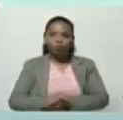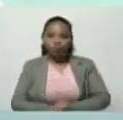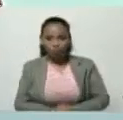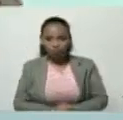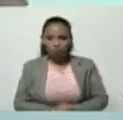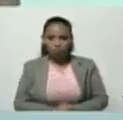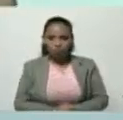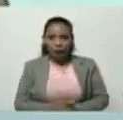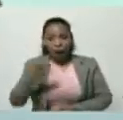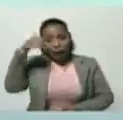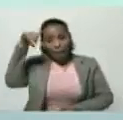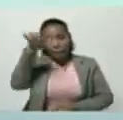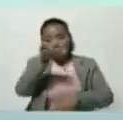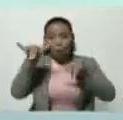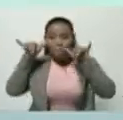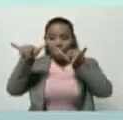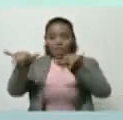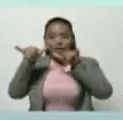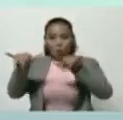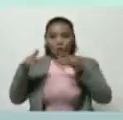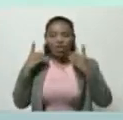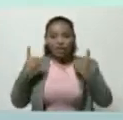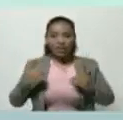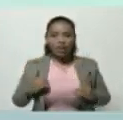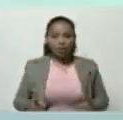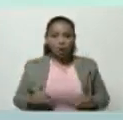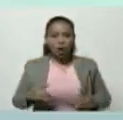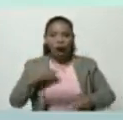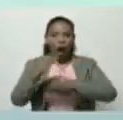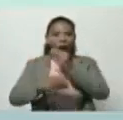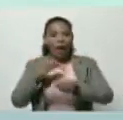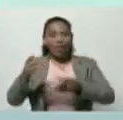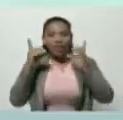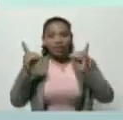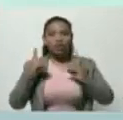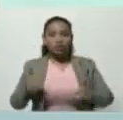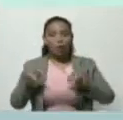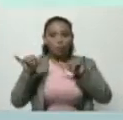Que el pueblo sea el que ejerza el poder, que sea el que tome las decisiones.